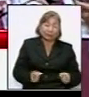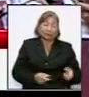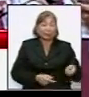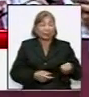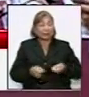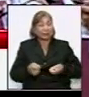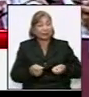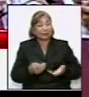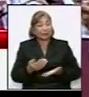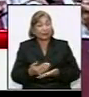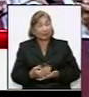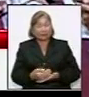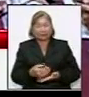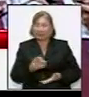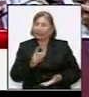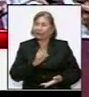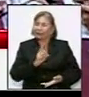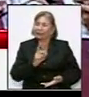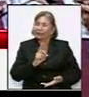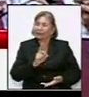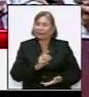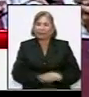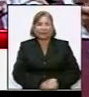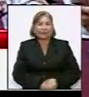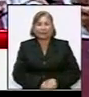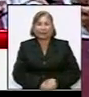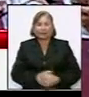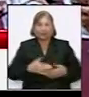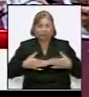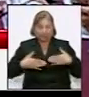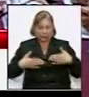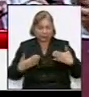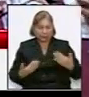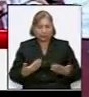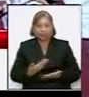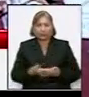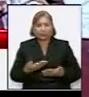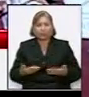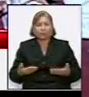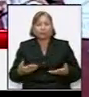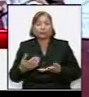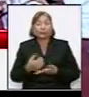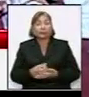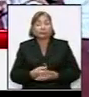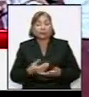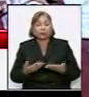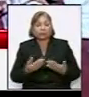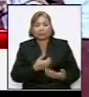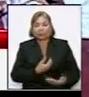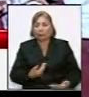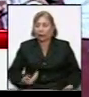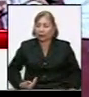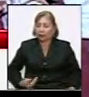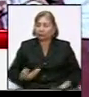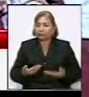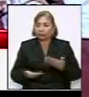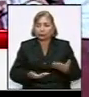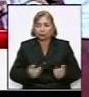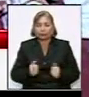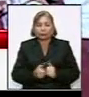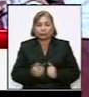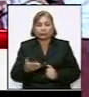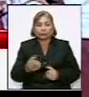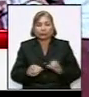defensa yo creo que esa parte sí no podemos encadenar o sujetarlo al abogado para que pueda ejercer esa actividad